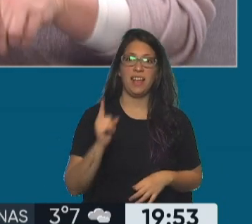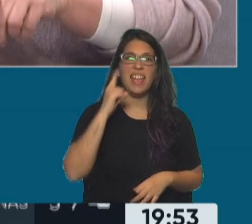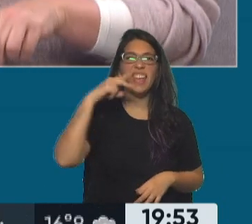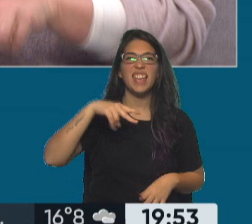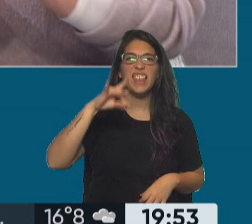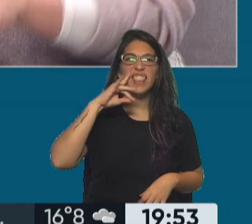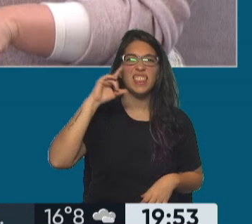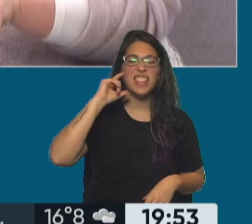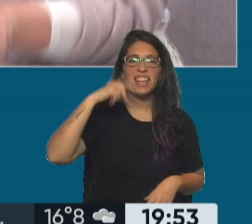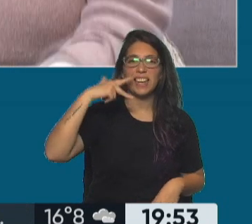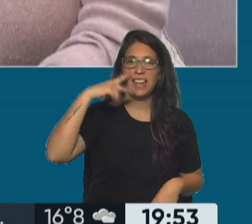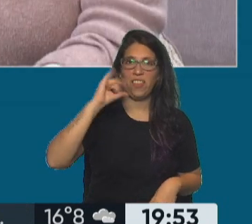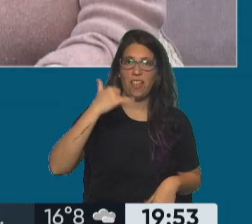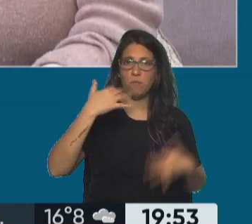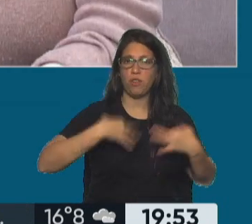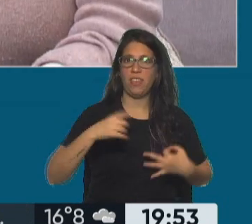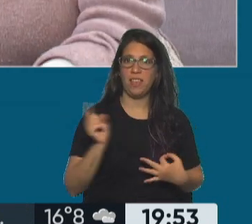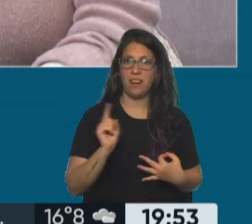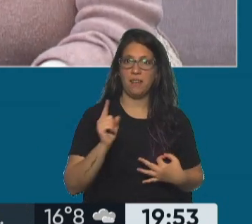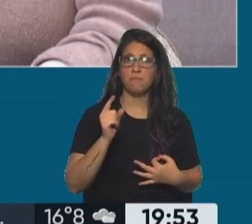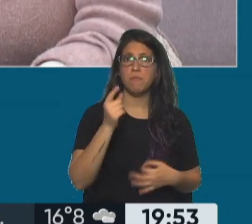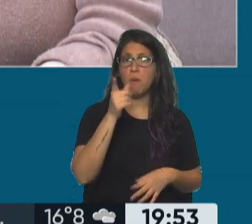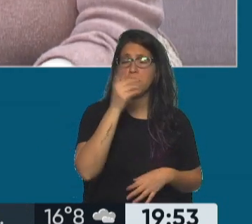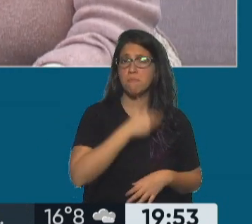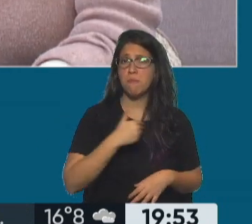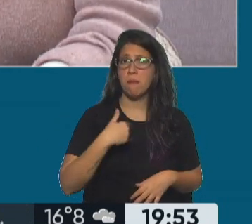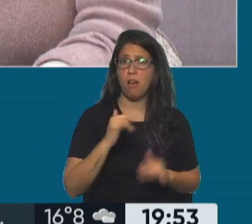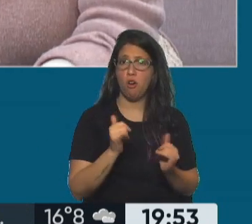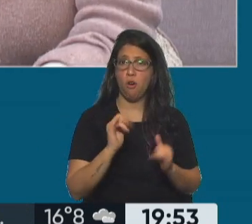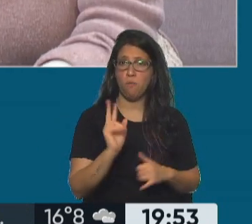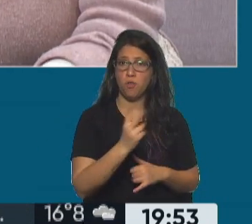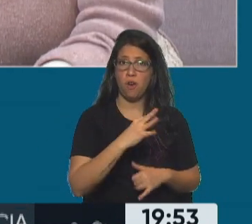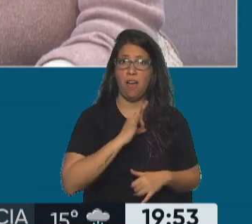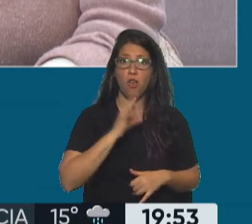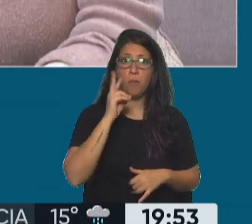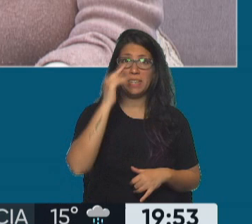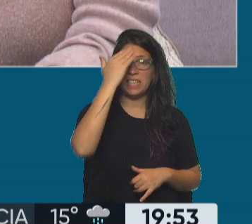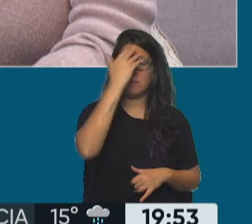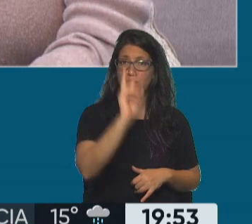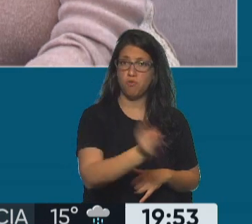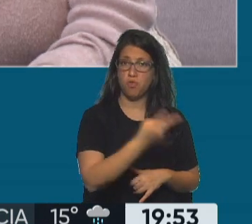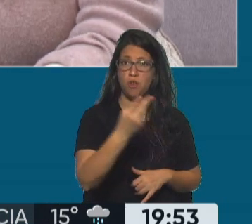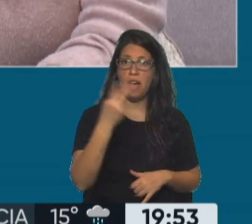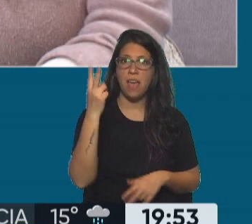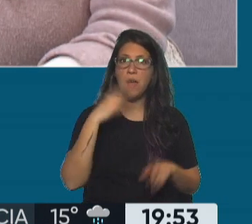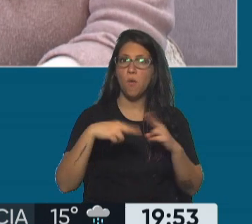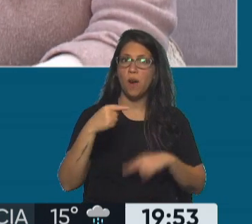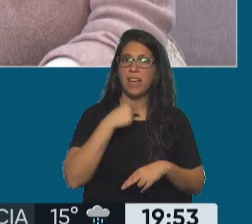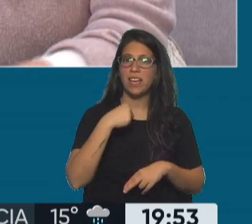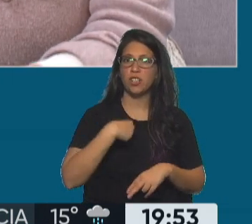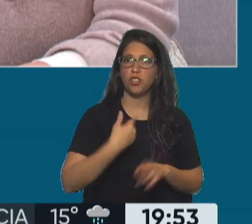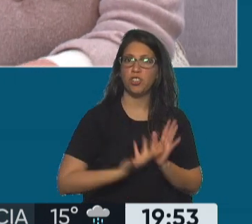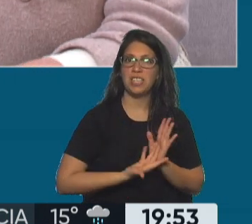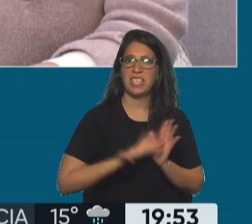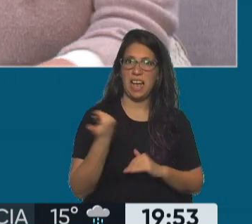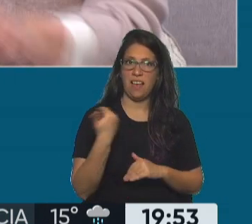que lo que buscan es, a partir del fallecimiento de mi mamá, muy jovencita, en el año 2015, me buscan excluir del acervo